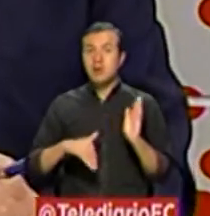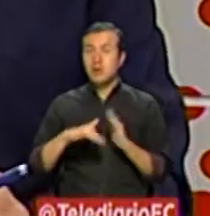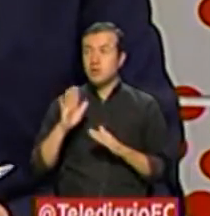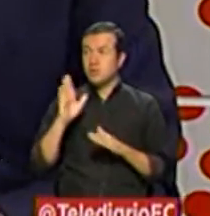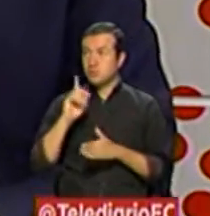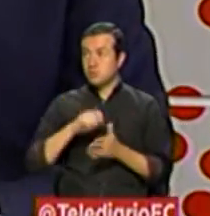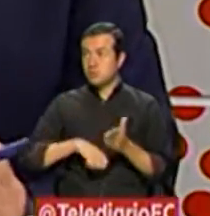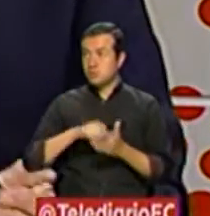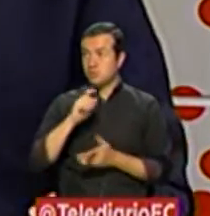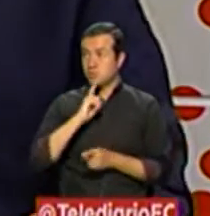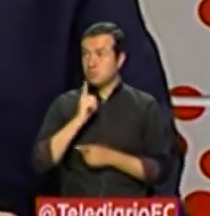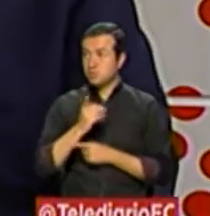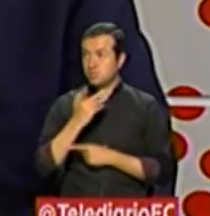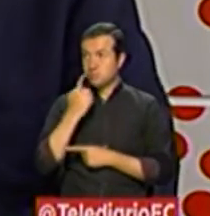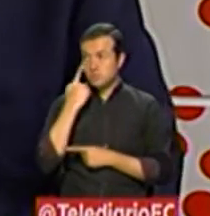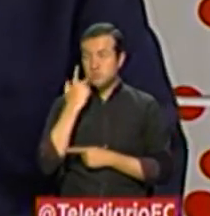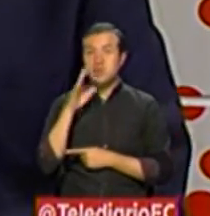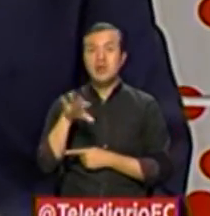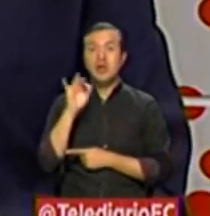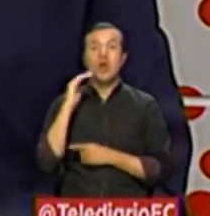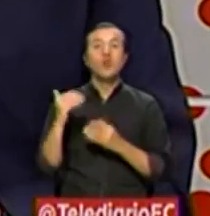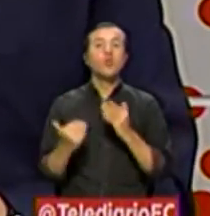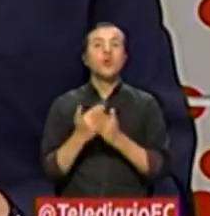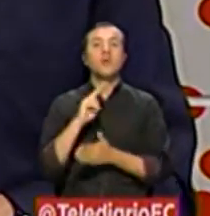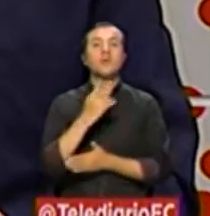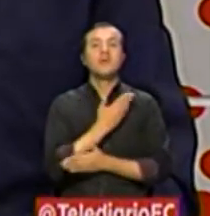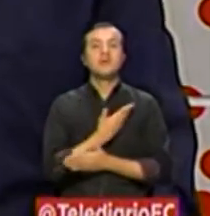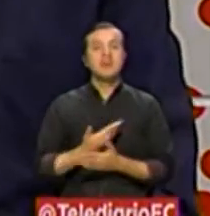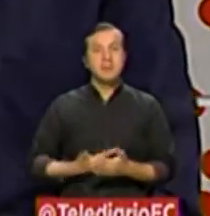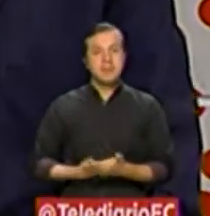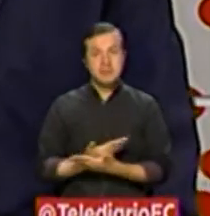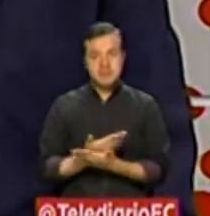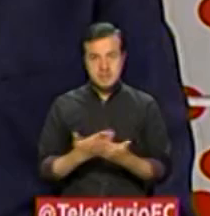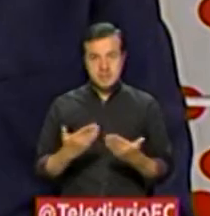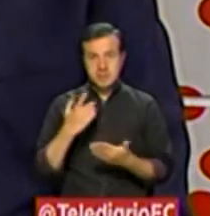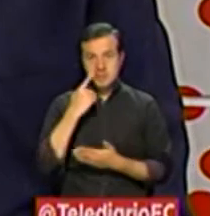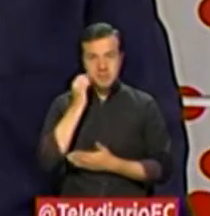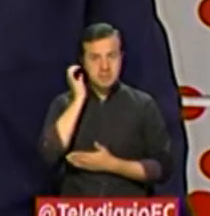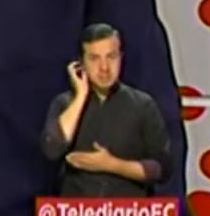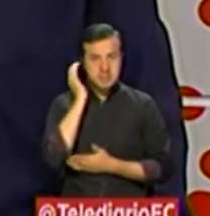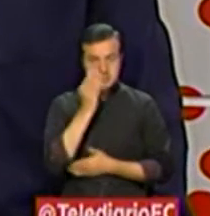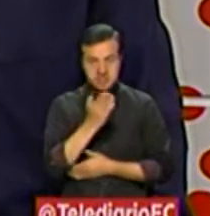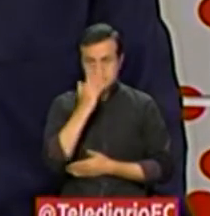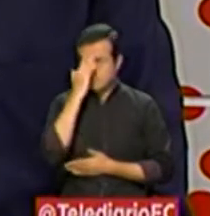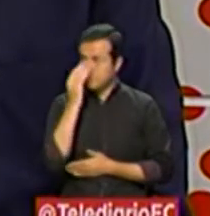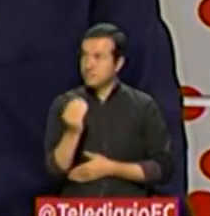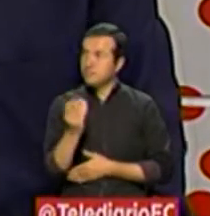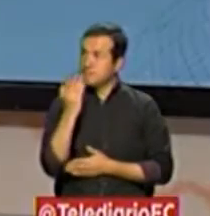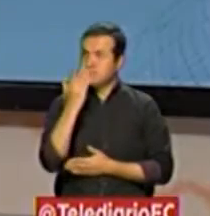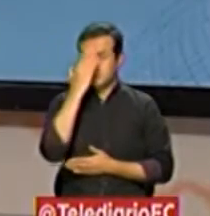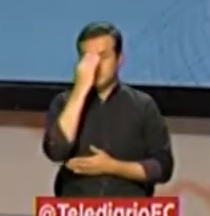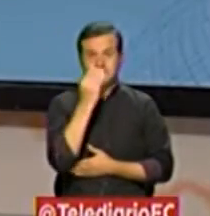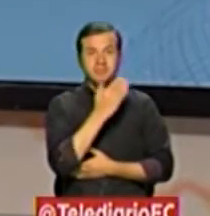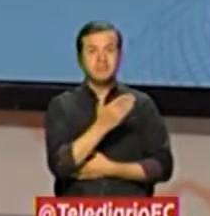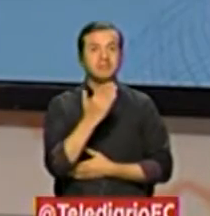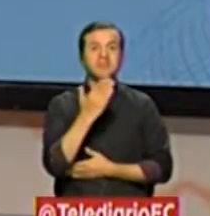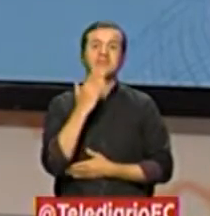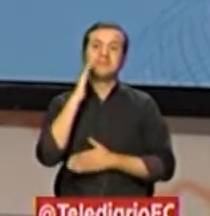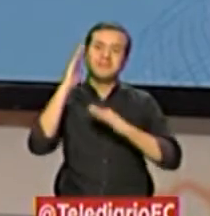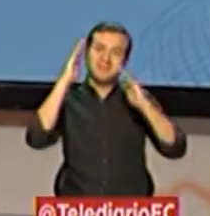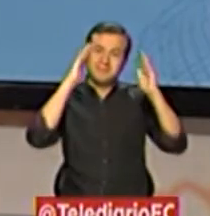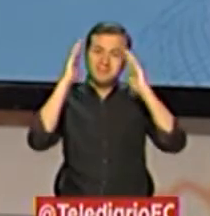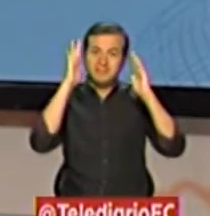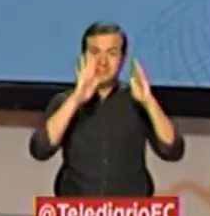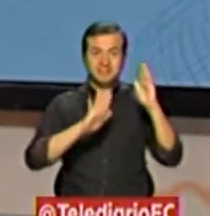se ha producido, elegir a un nuevo vicepresidente o vicepresidenta de la República? Buenos días. Muy buenos días, Eduardo. Un saludo a todo el país,